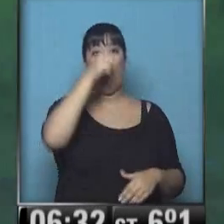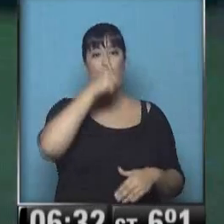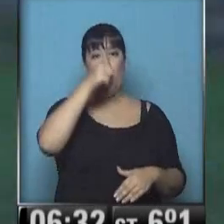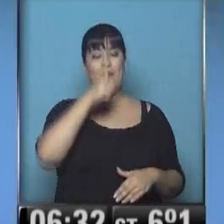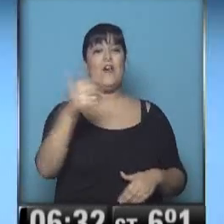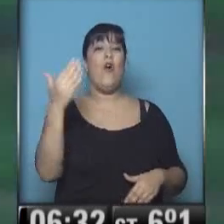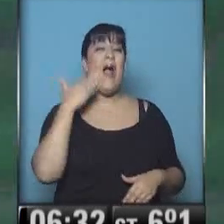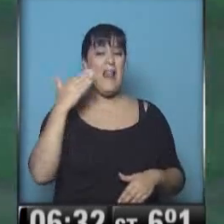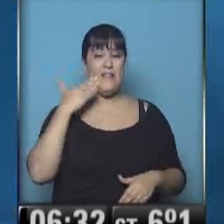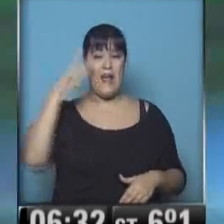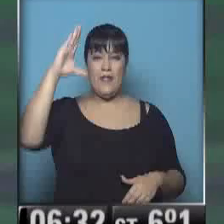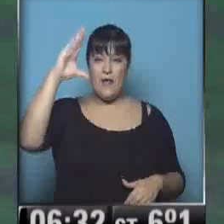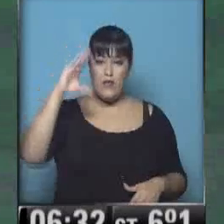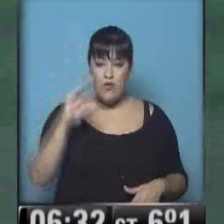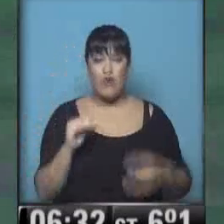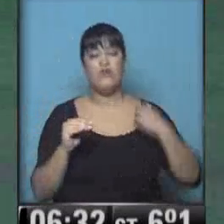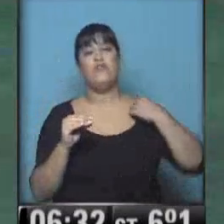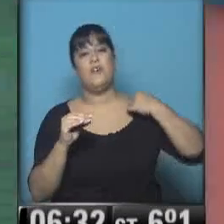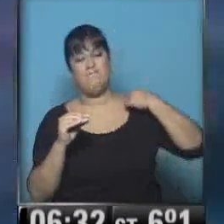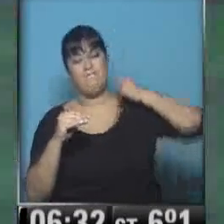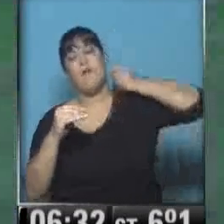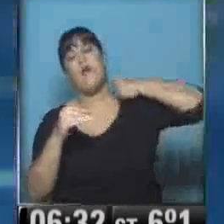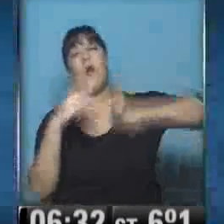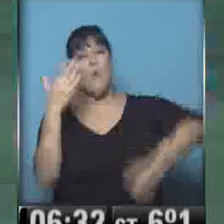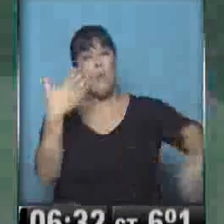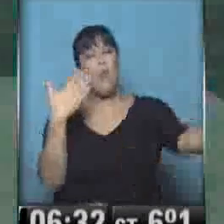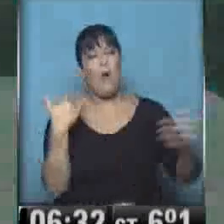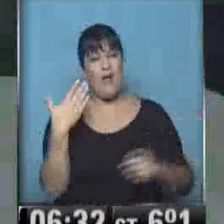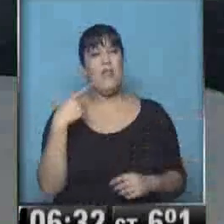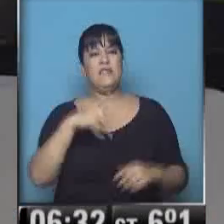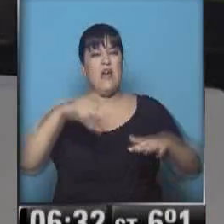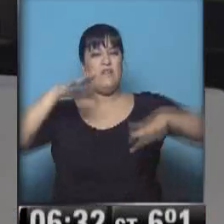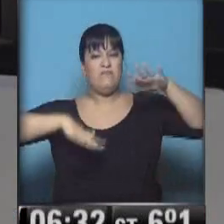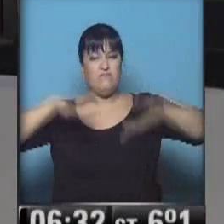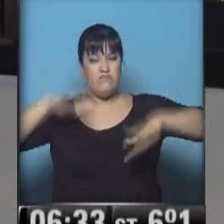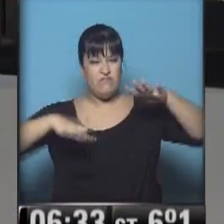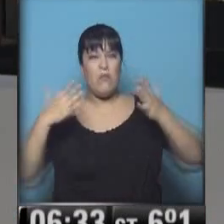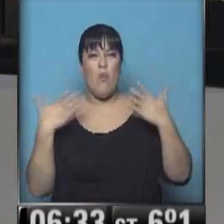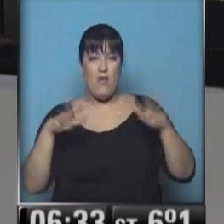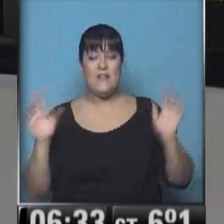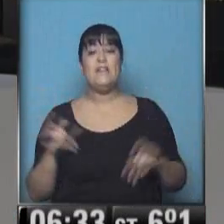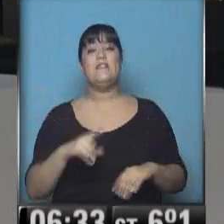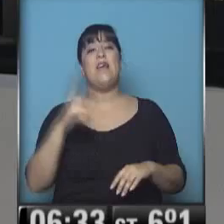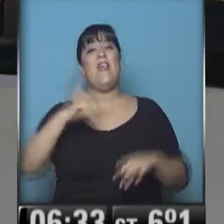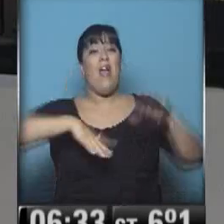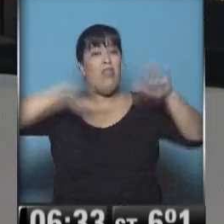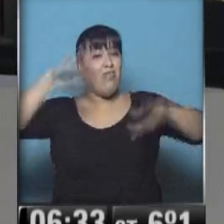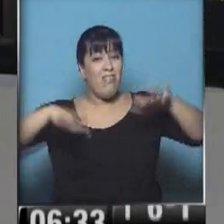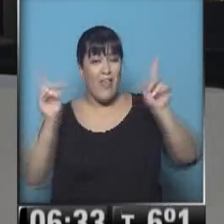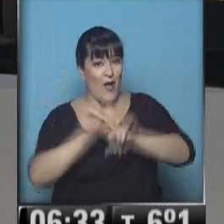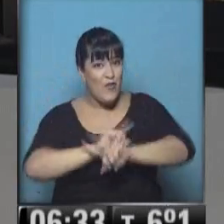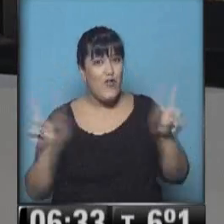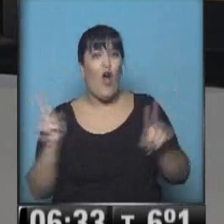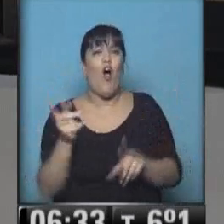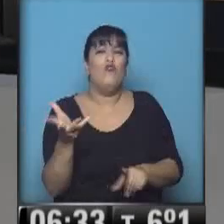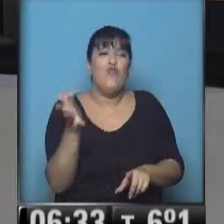la tarde, hacia la noche, alta, alta la probabilidad de un momento de inestabilidad. Y la que no es inestable, la que está todas